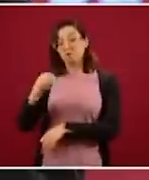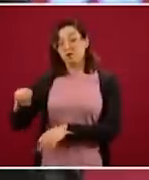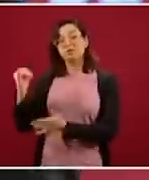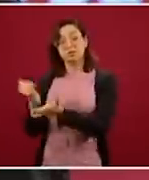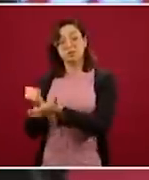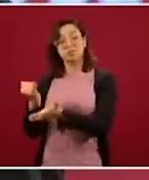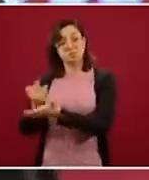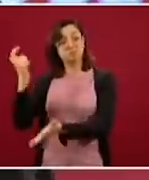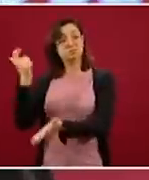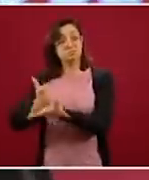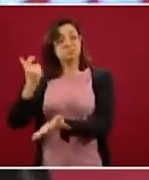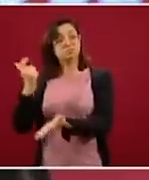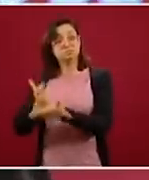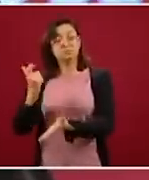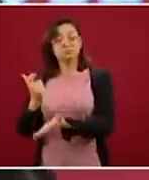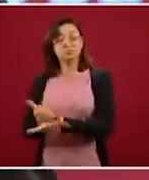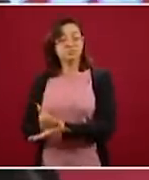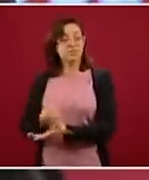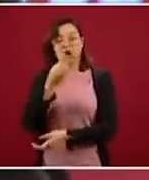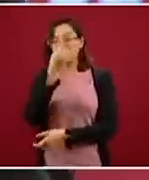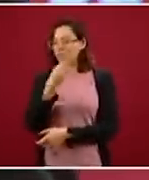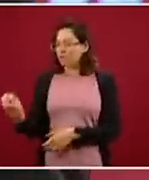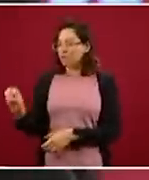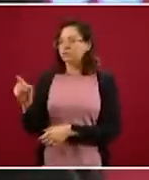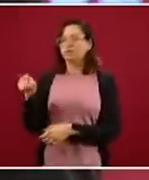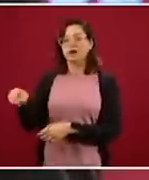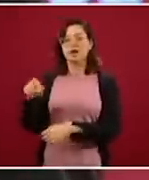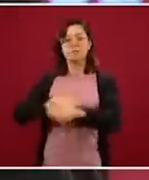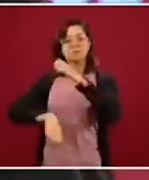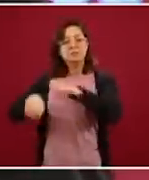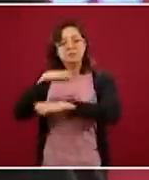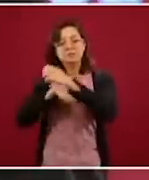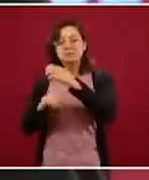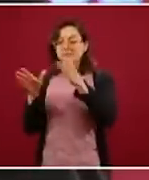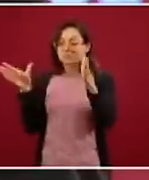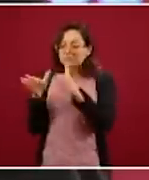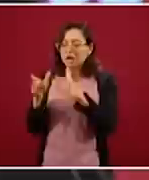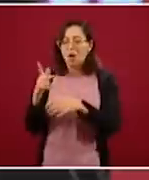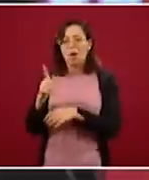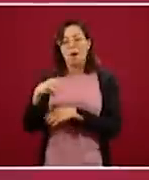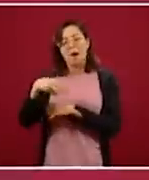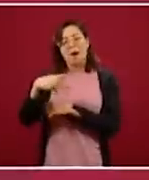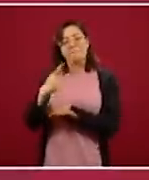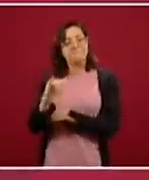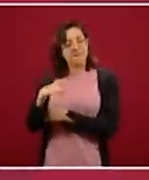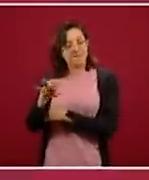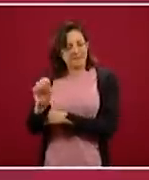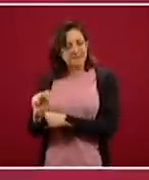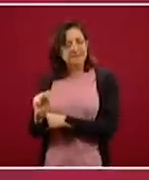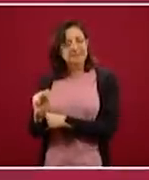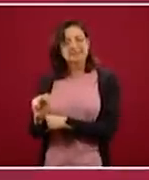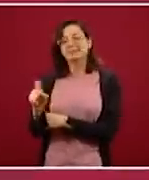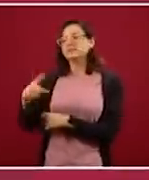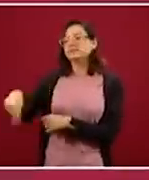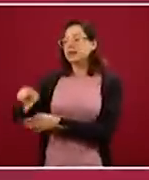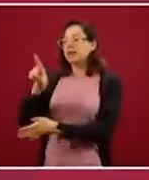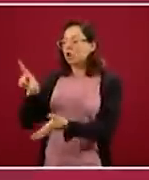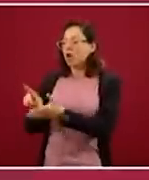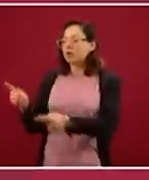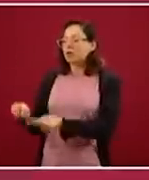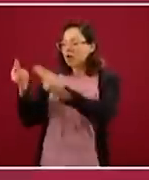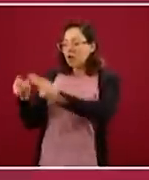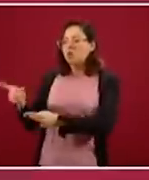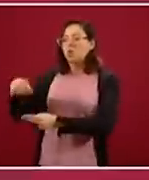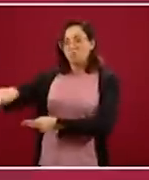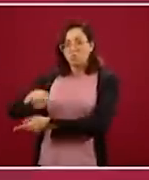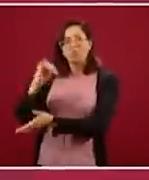del pueblo raso, los pequeños, medianos empresarios, pequeños, medianos comerciantes, y que los de mero arriba,